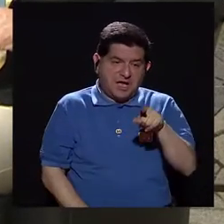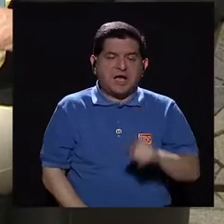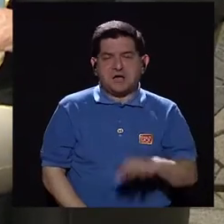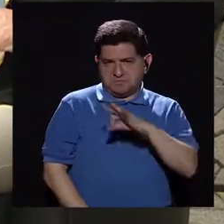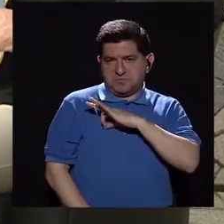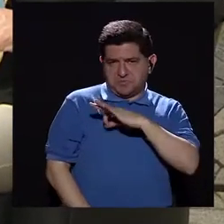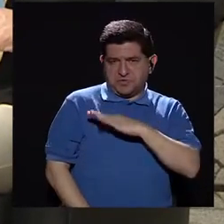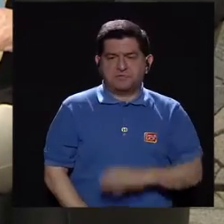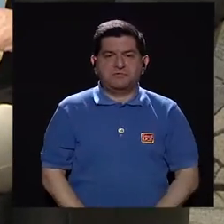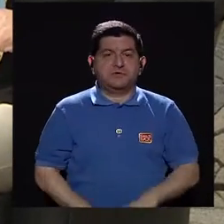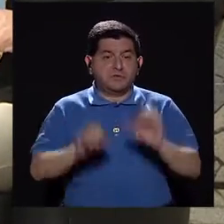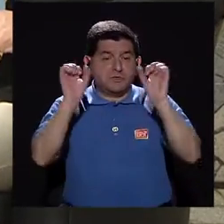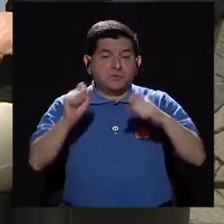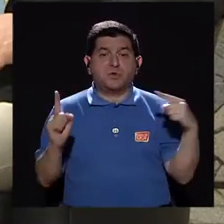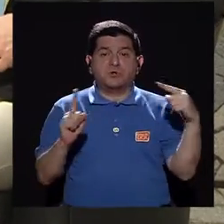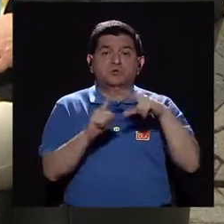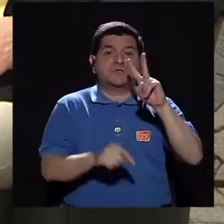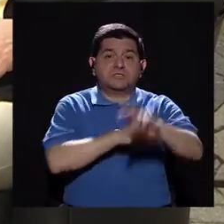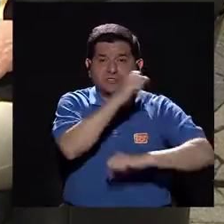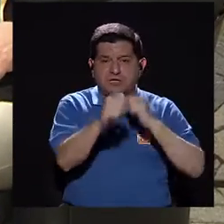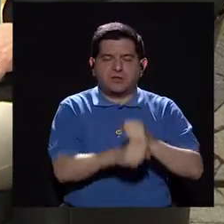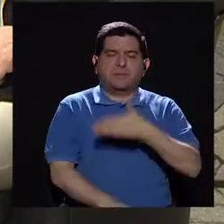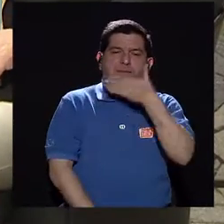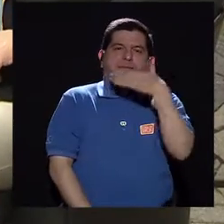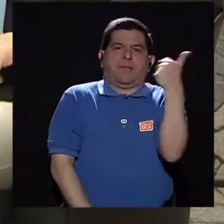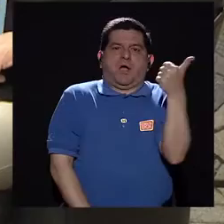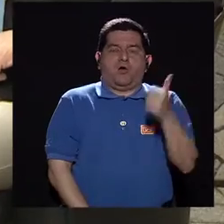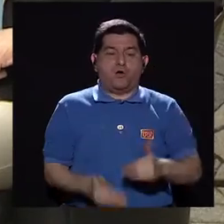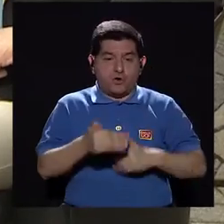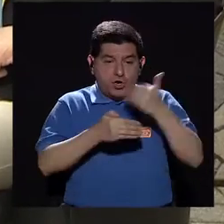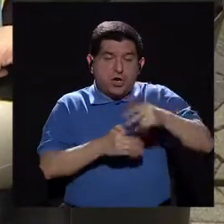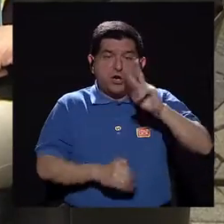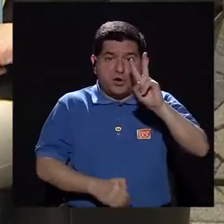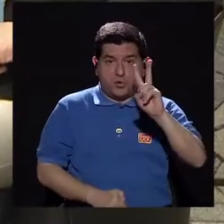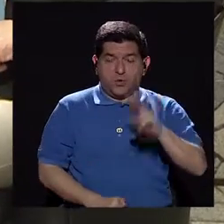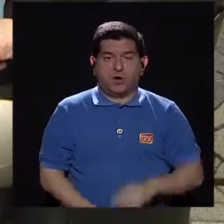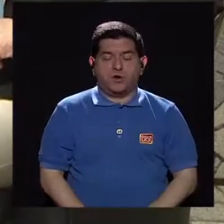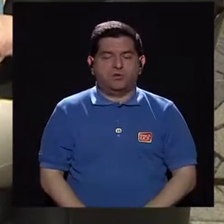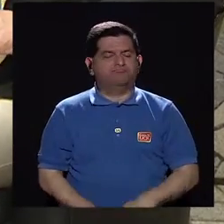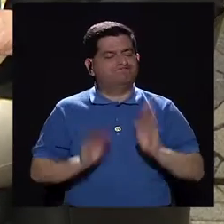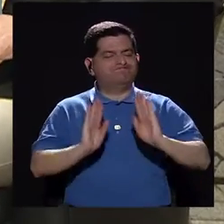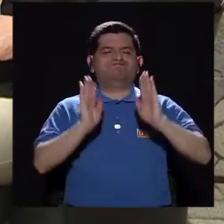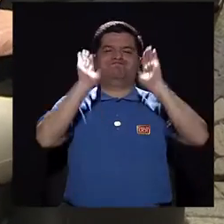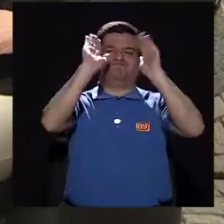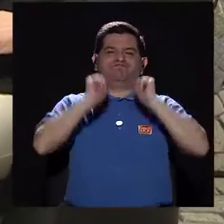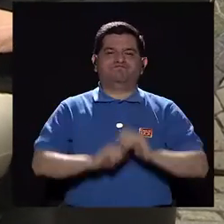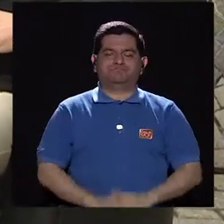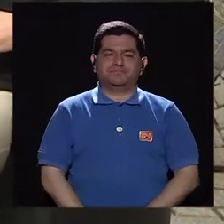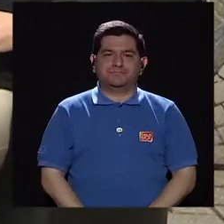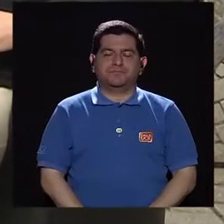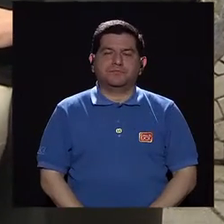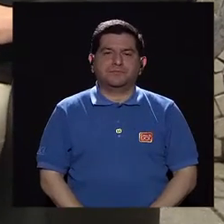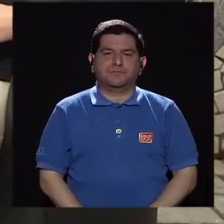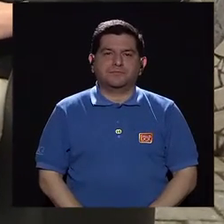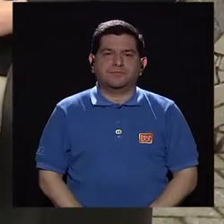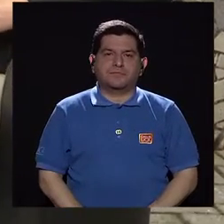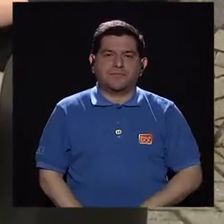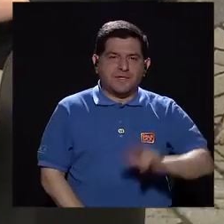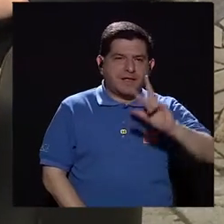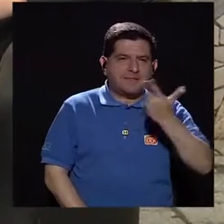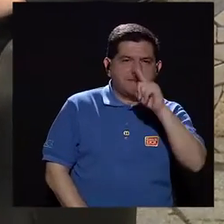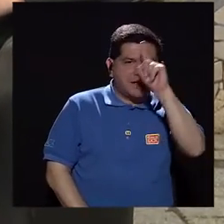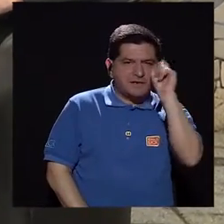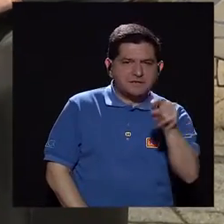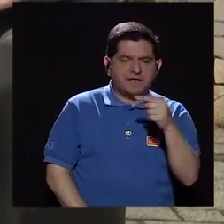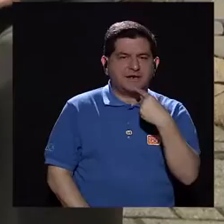demás es ganancia. Y si podemos darle hasta los dos, mucho mejor. Y después de los dos, fenomenal. Perfecto. Liliana, y bueno,